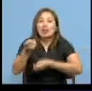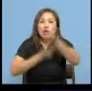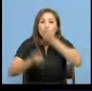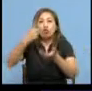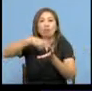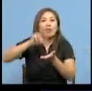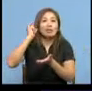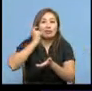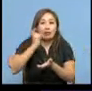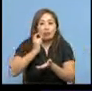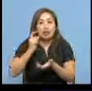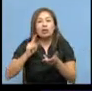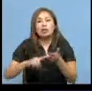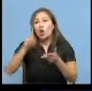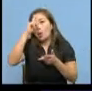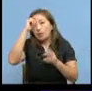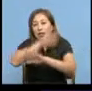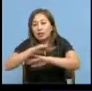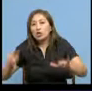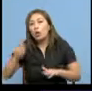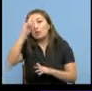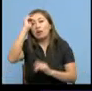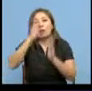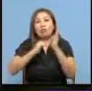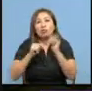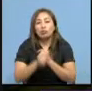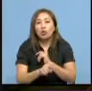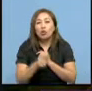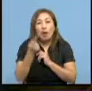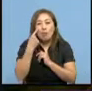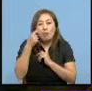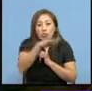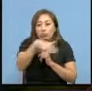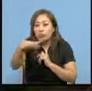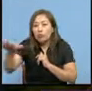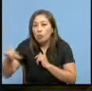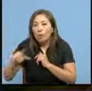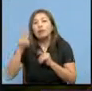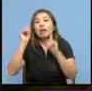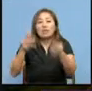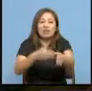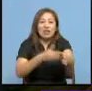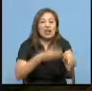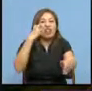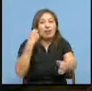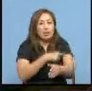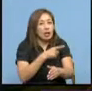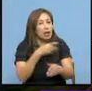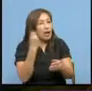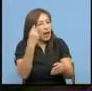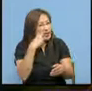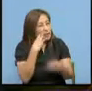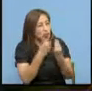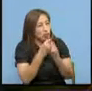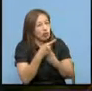martín hospital de niños hospitales vall o soria nos vemos varias zonas sola de la vieja terminal también ahí se ve mucha